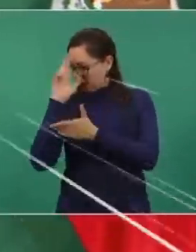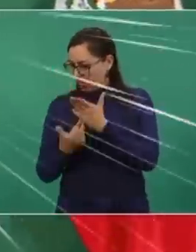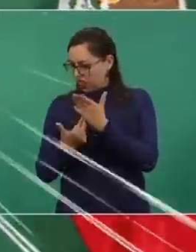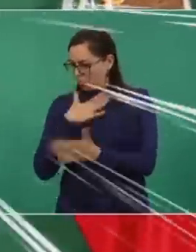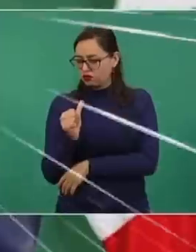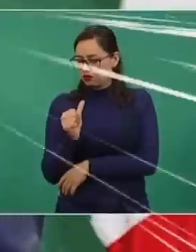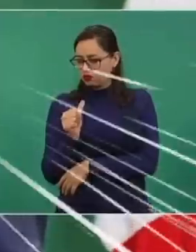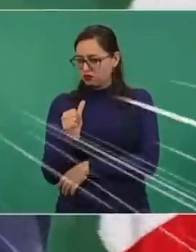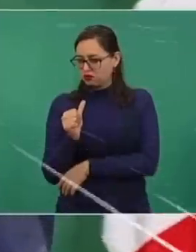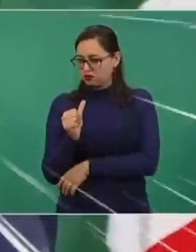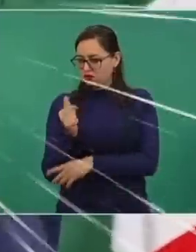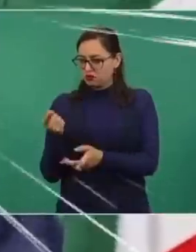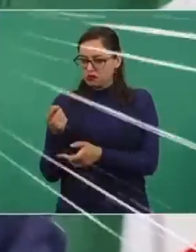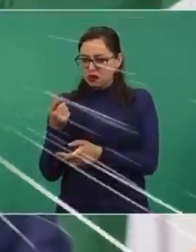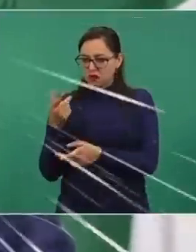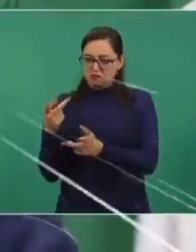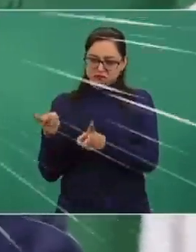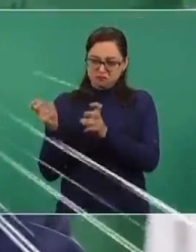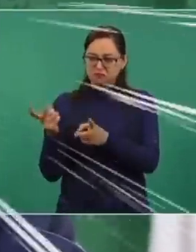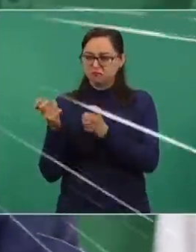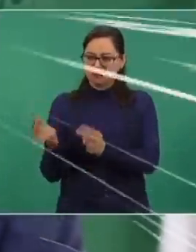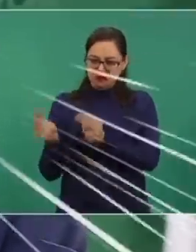la injusticia, defendiendo el lucro,